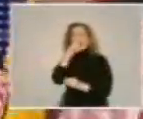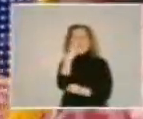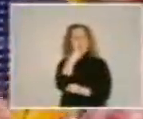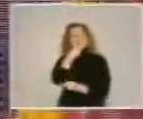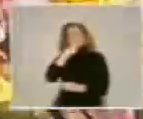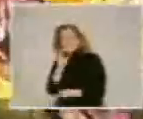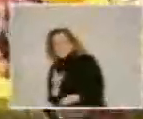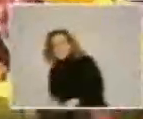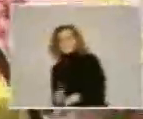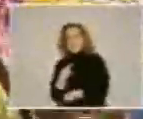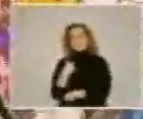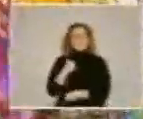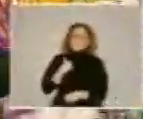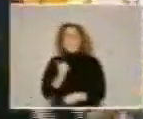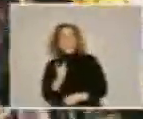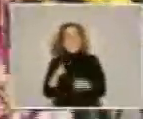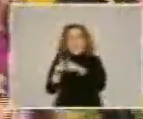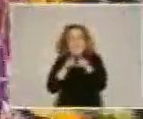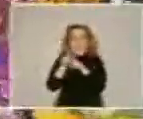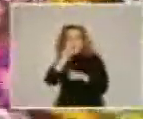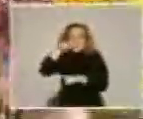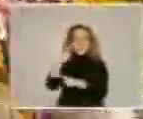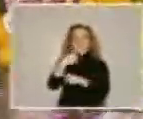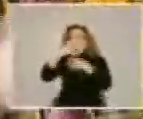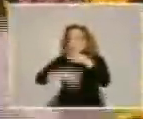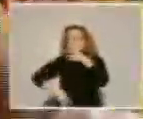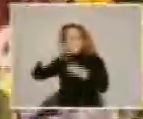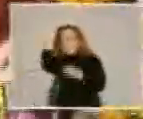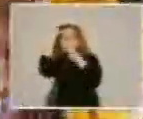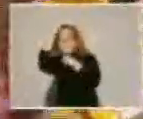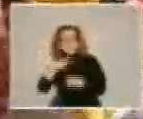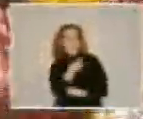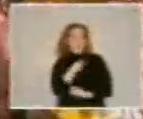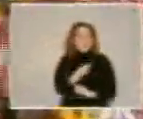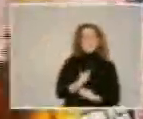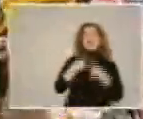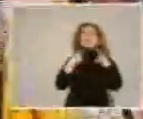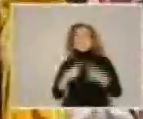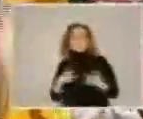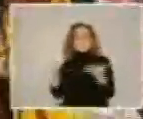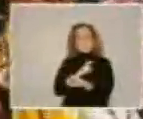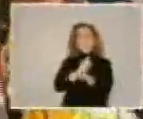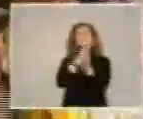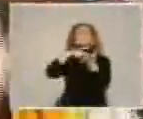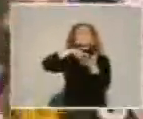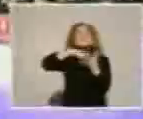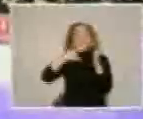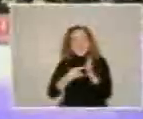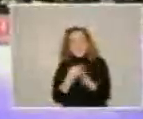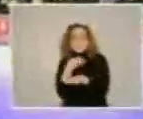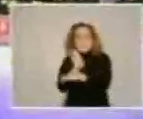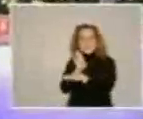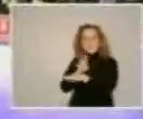retahíla. Así aprovecho y lo critico de un tiro. Se le ocurrió a la comisión para la crisis solución. Si acaso te quieres sentar